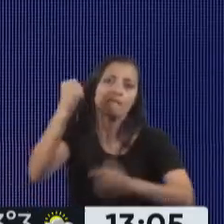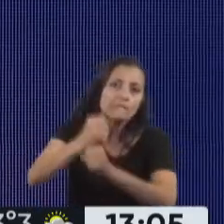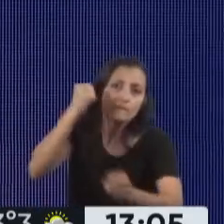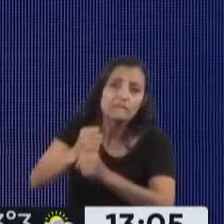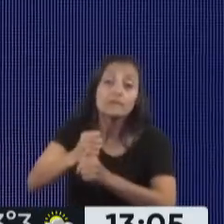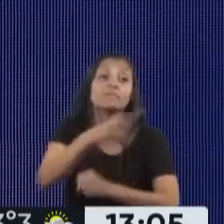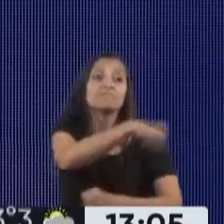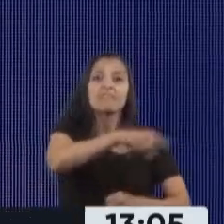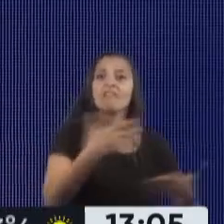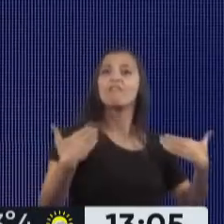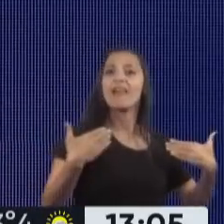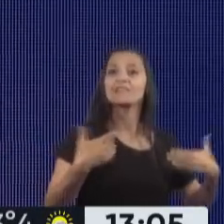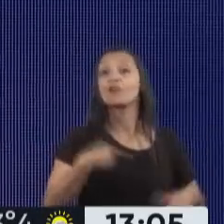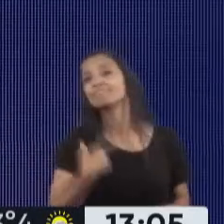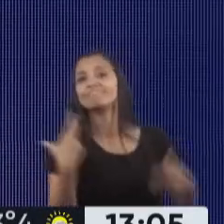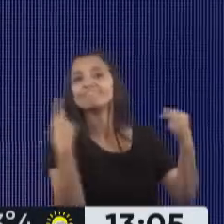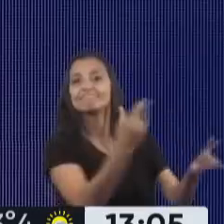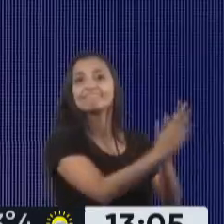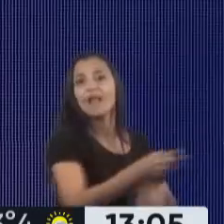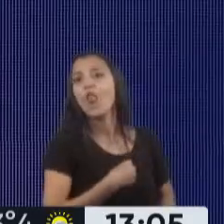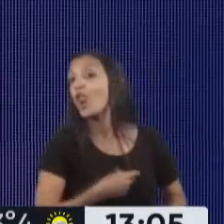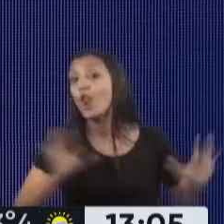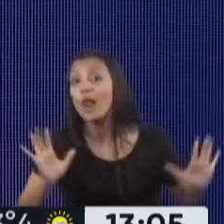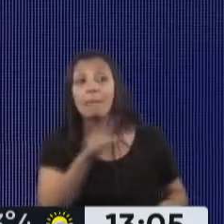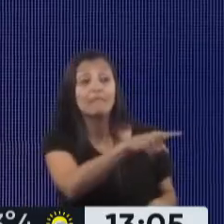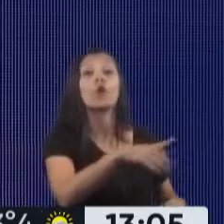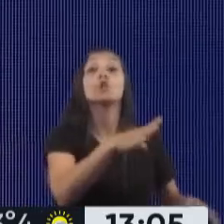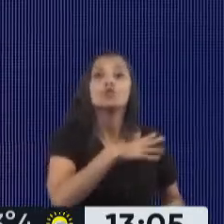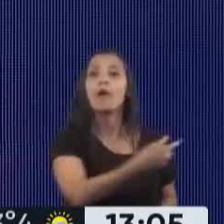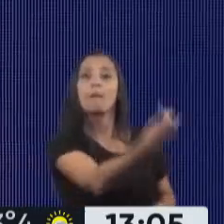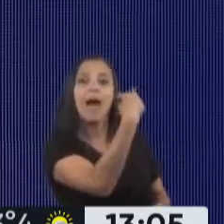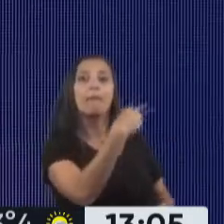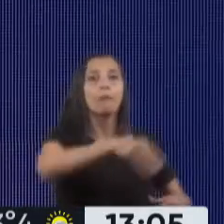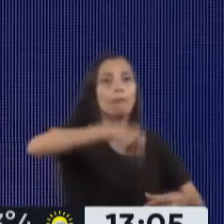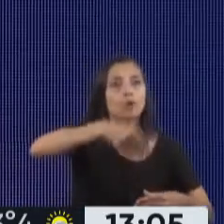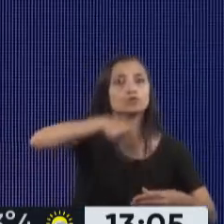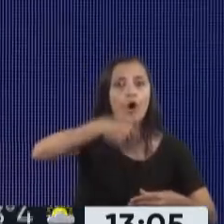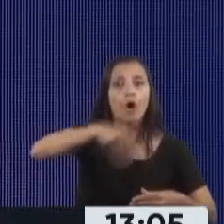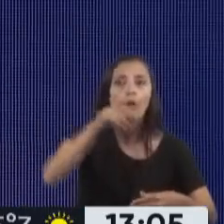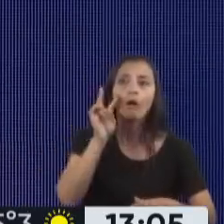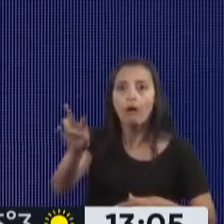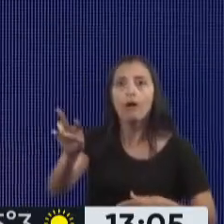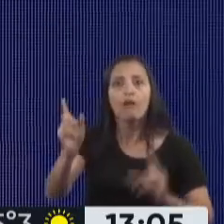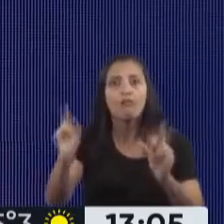Bueno, no le dimos el gusto. Todavía siguen comiendo pochoclo. Deben estar así de gordos.